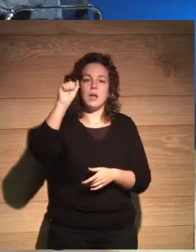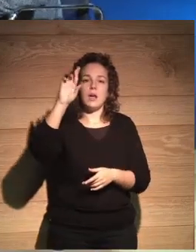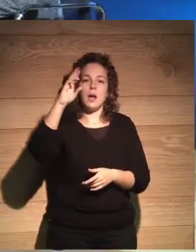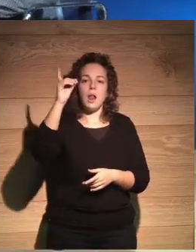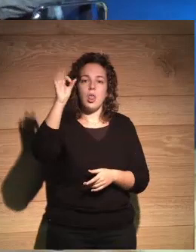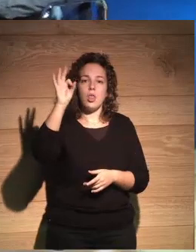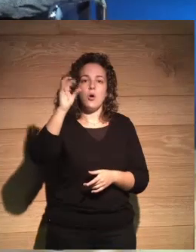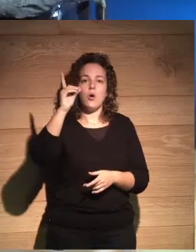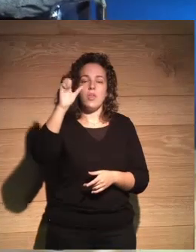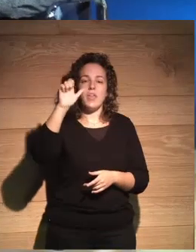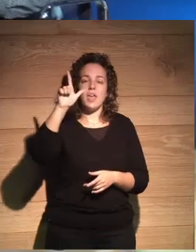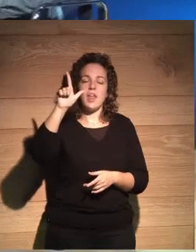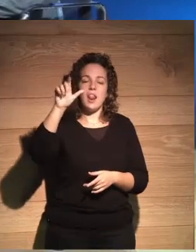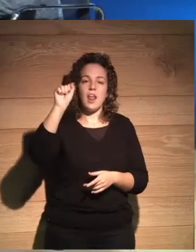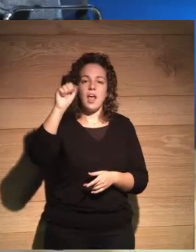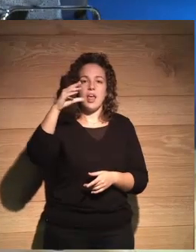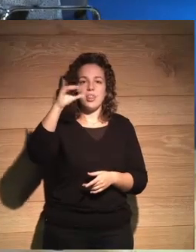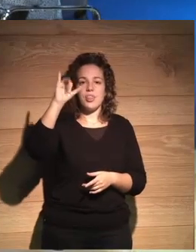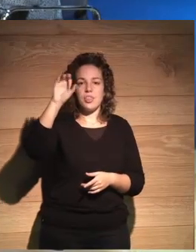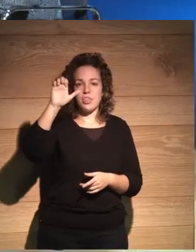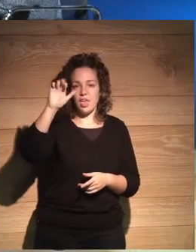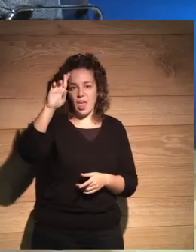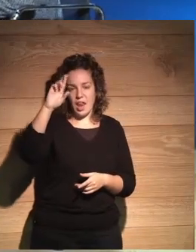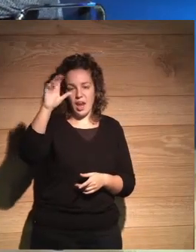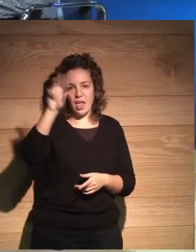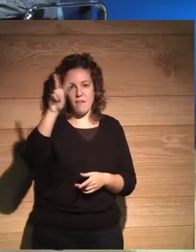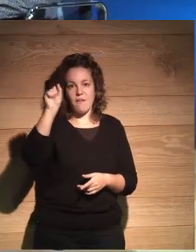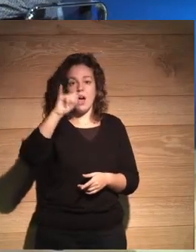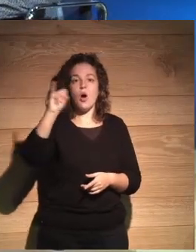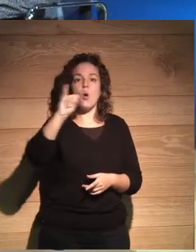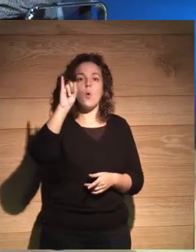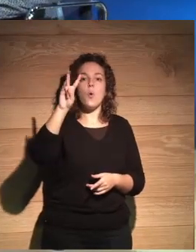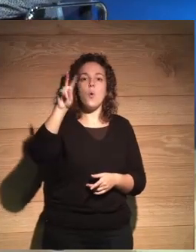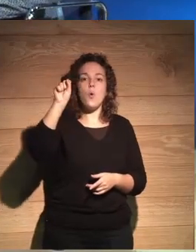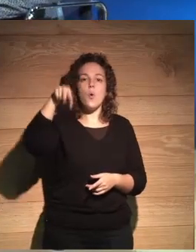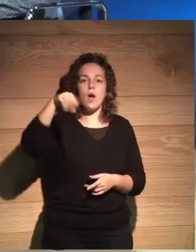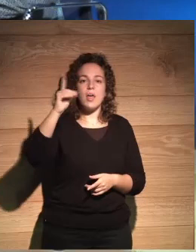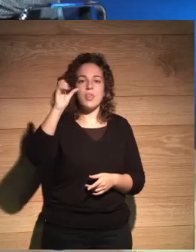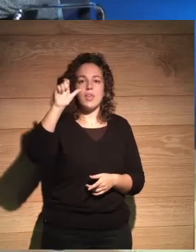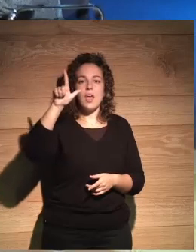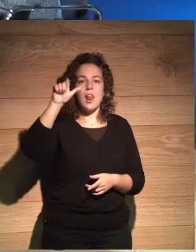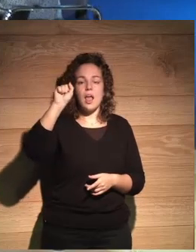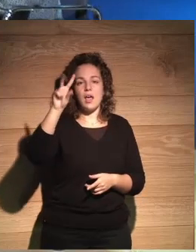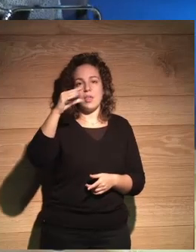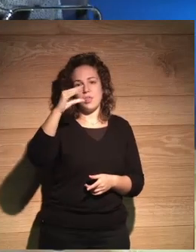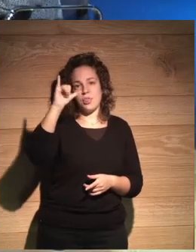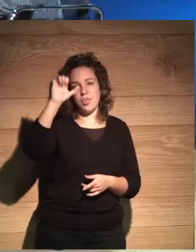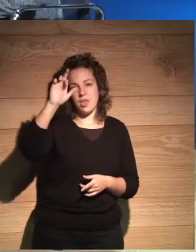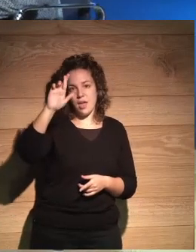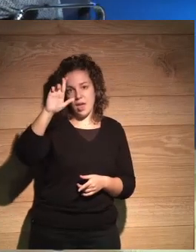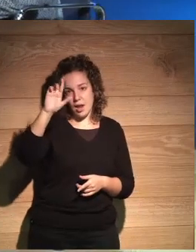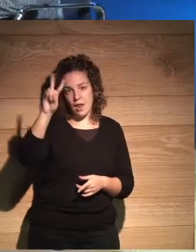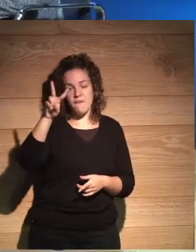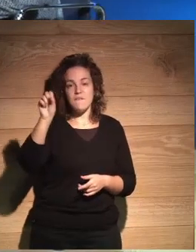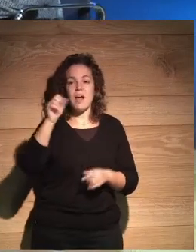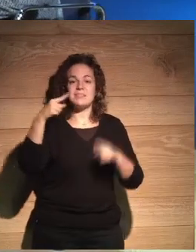Mira, Juan de la Cierva era el tío de Pilar de la Cierva. Juan de la Cierva es el descubridor del autogiro, etcétera, que ahora estamos con un